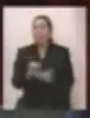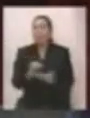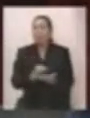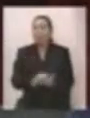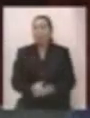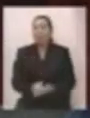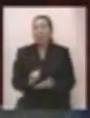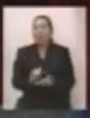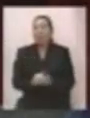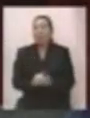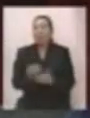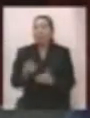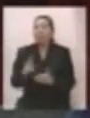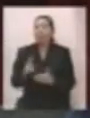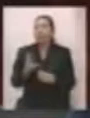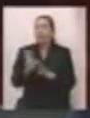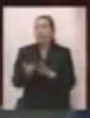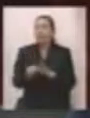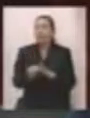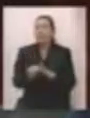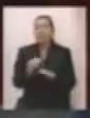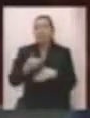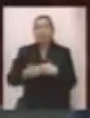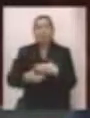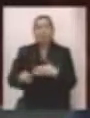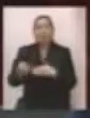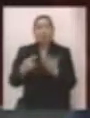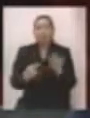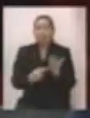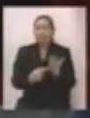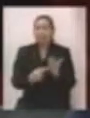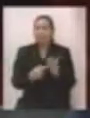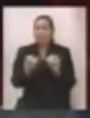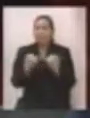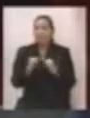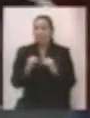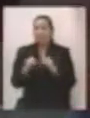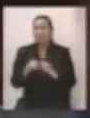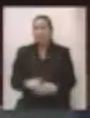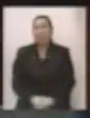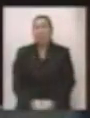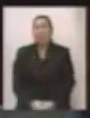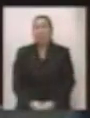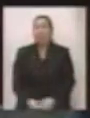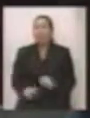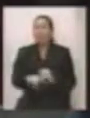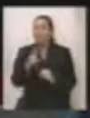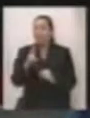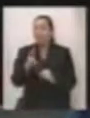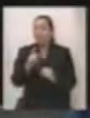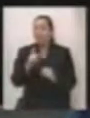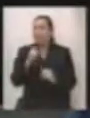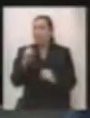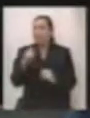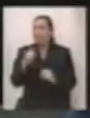contratarla. Debido al creciente acceso y consecuente uso de las tecnologías de la información y comunicación en nuestro país, se